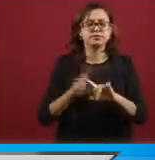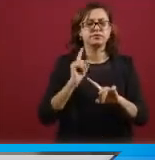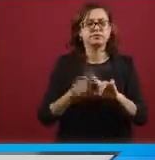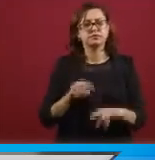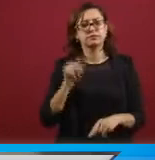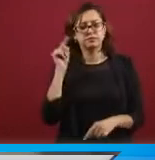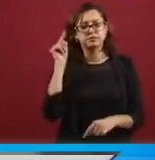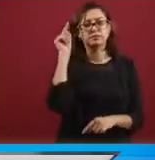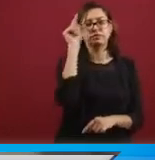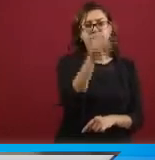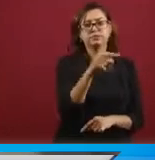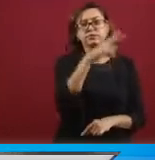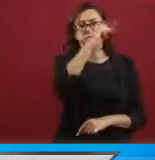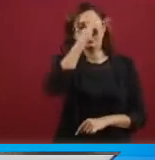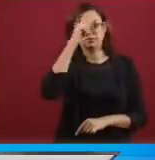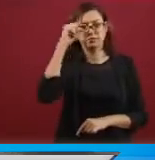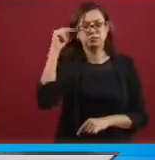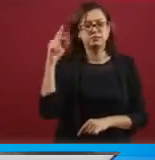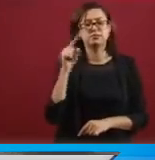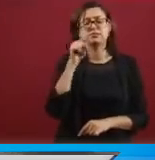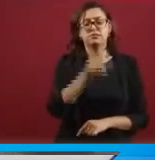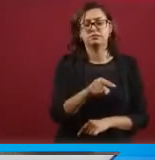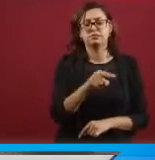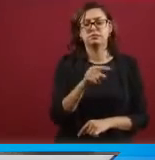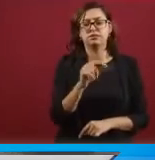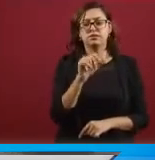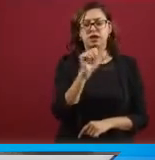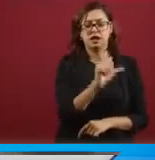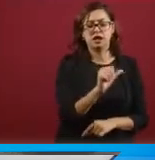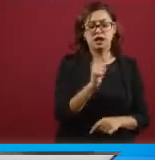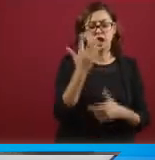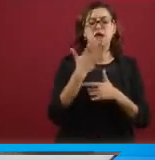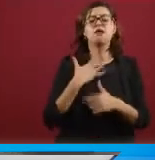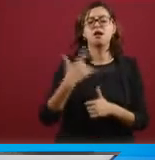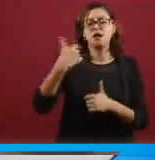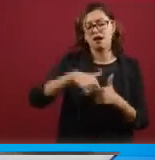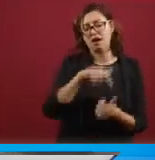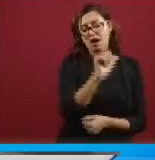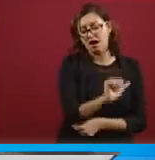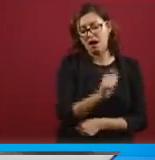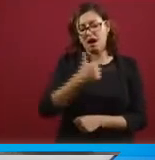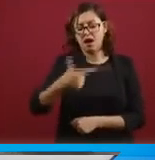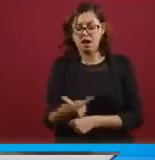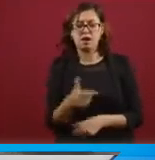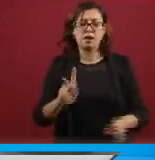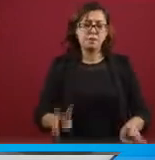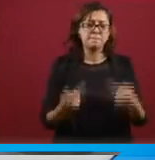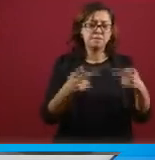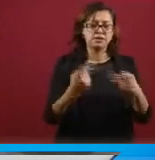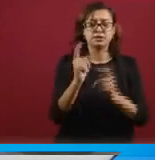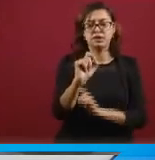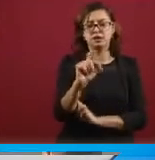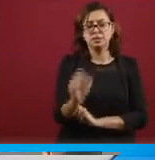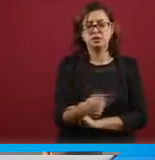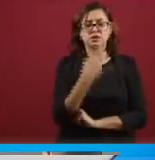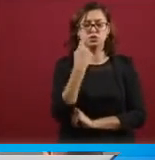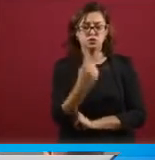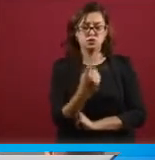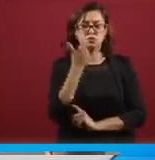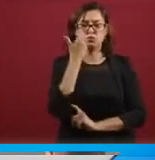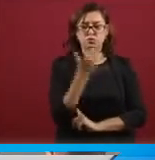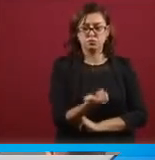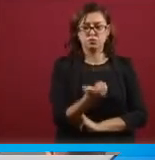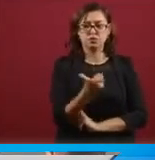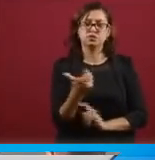a 21.80. Con precio bajo, gasolina regular marca Total a 19.28. Gasolina premium marca Total